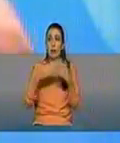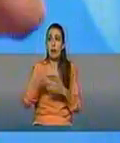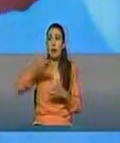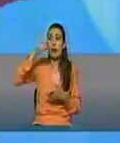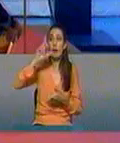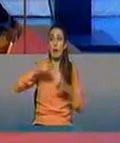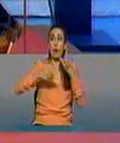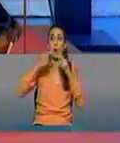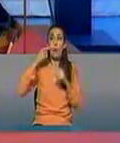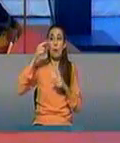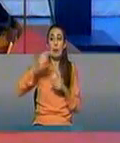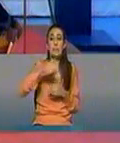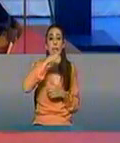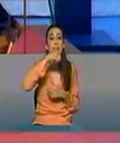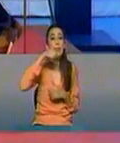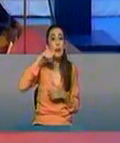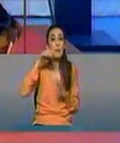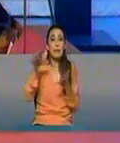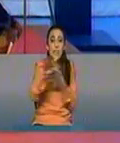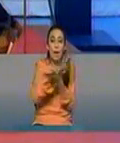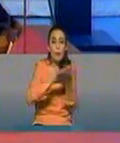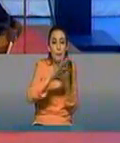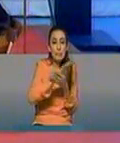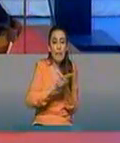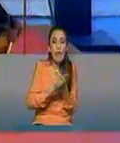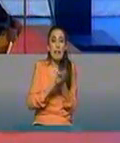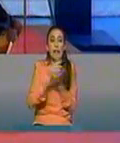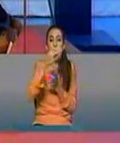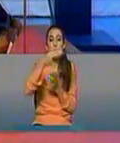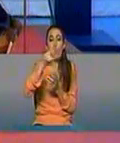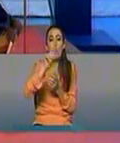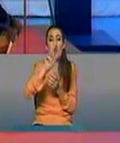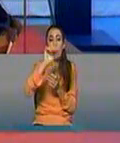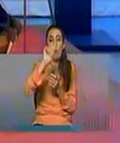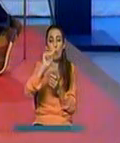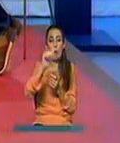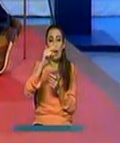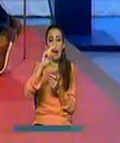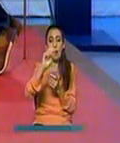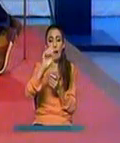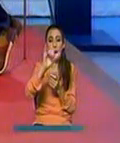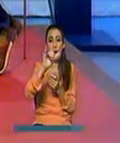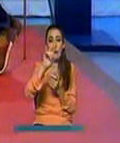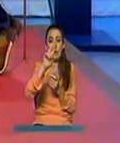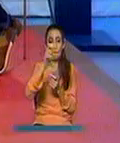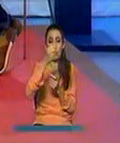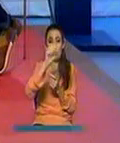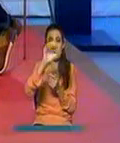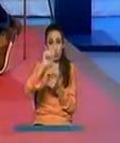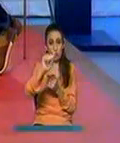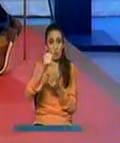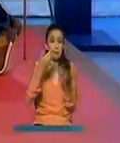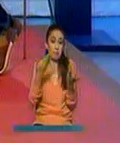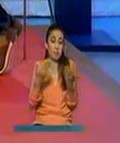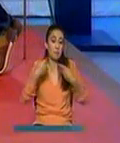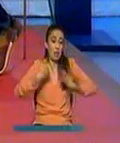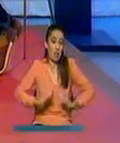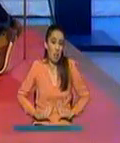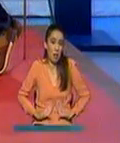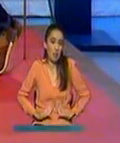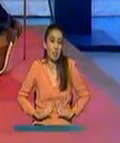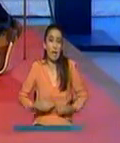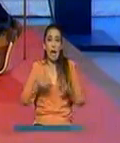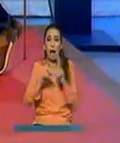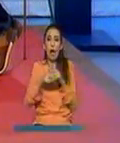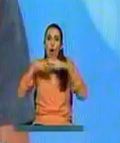cerveza con guayusa. Ah. Esto es una cerveza exportable, es una cerveza hecha para el almuerzo, para que te tomes una cerveza y no te dé sueño después, pero que te dé tu relax. Y es mejor que una cola, porque